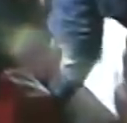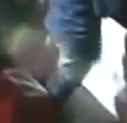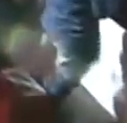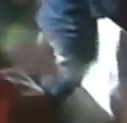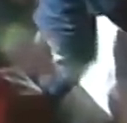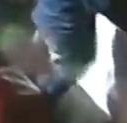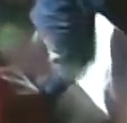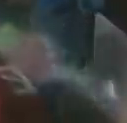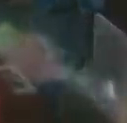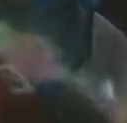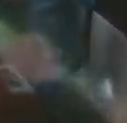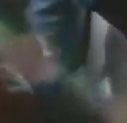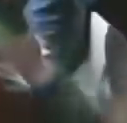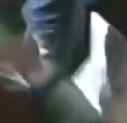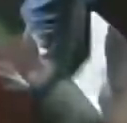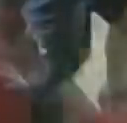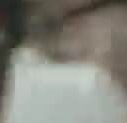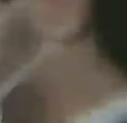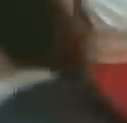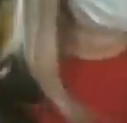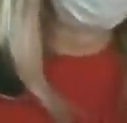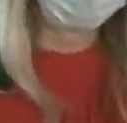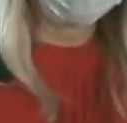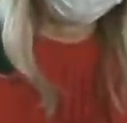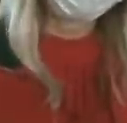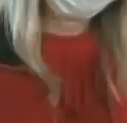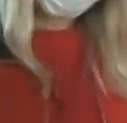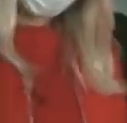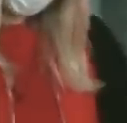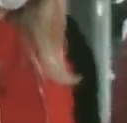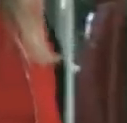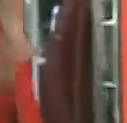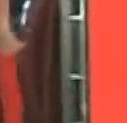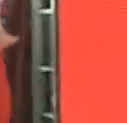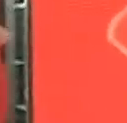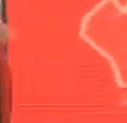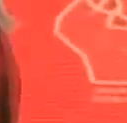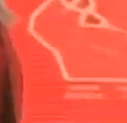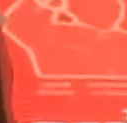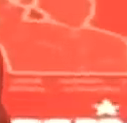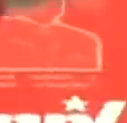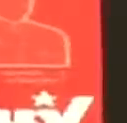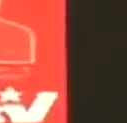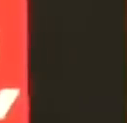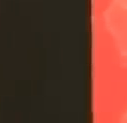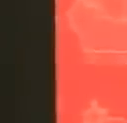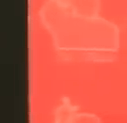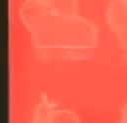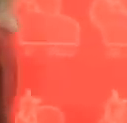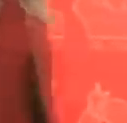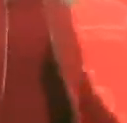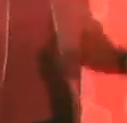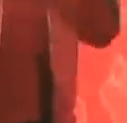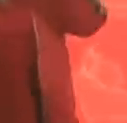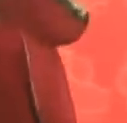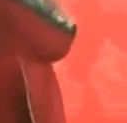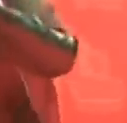y vivir para amar, para crecer de la mano de mi hermano.